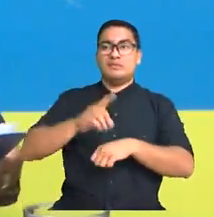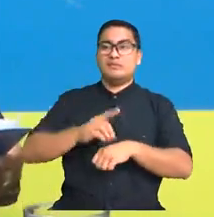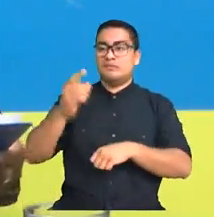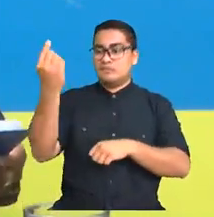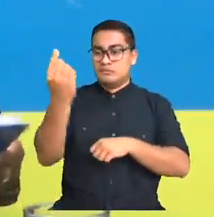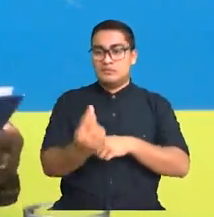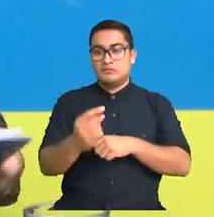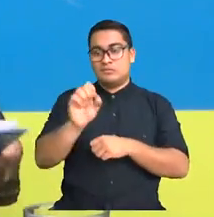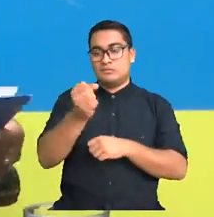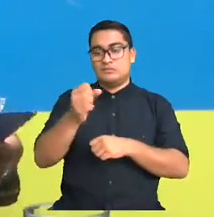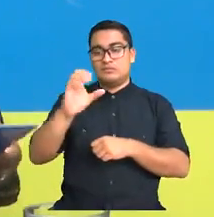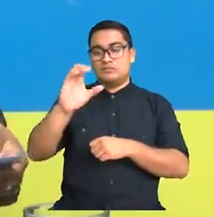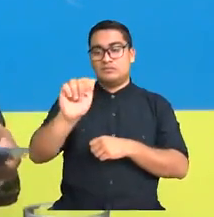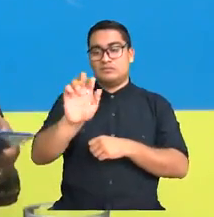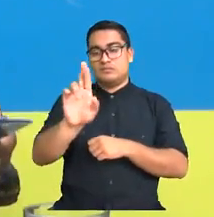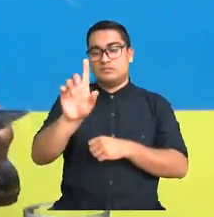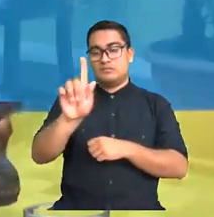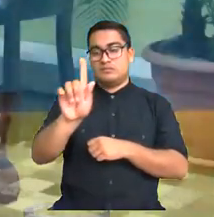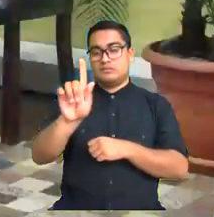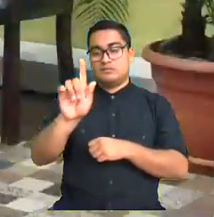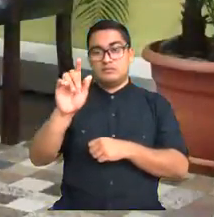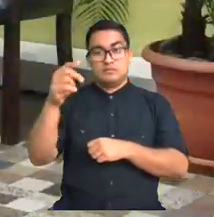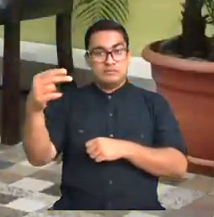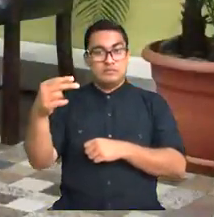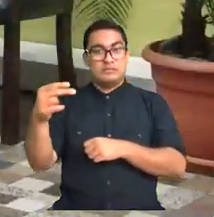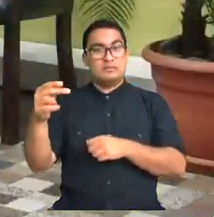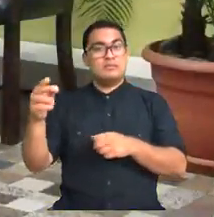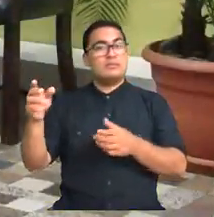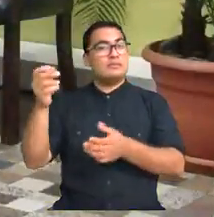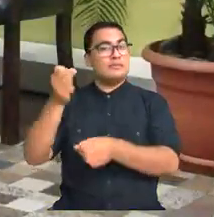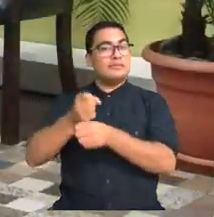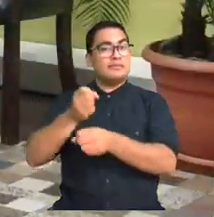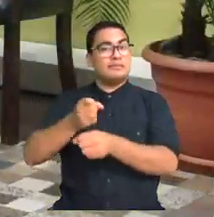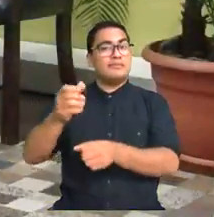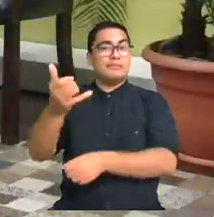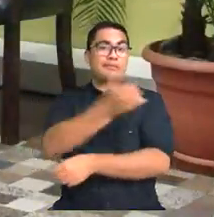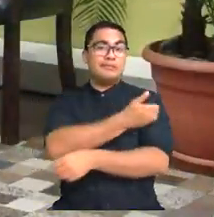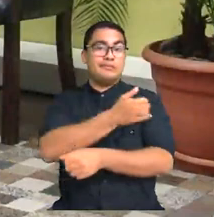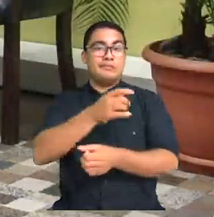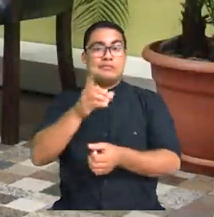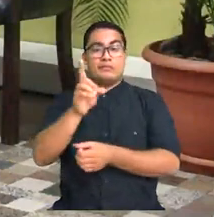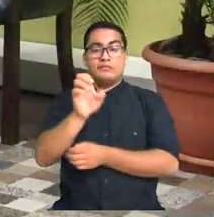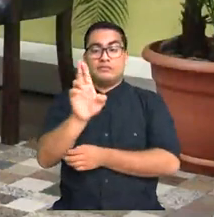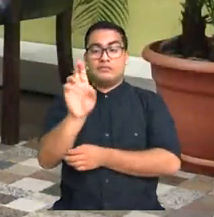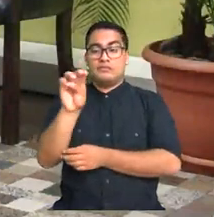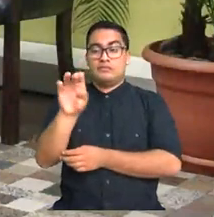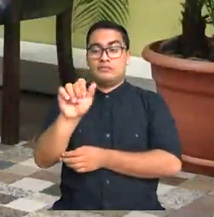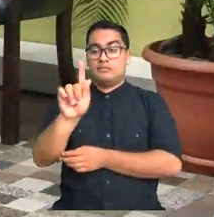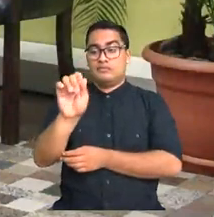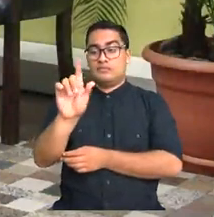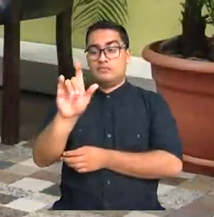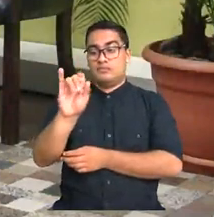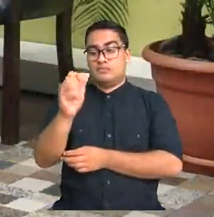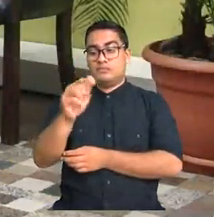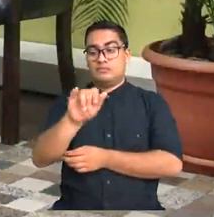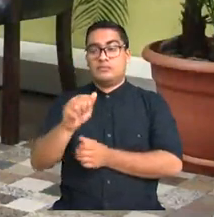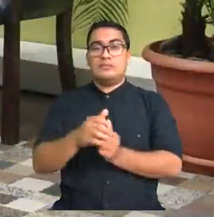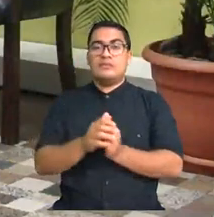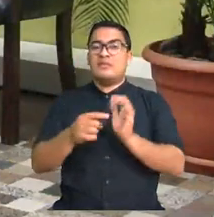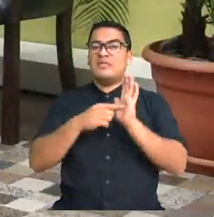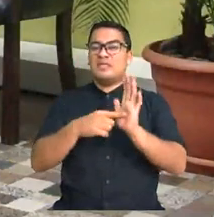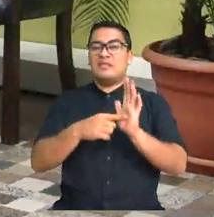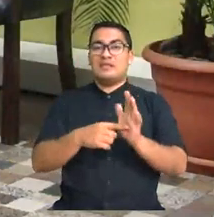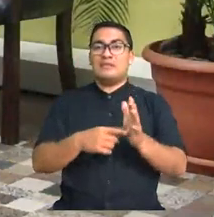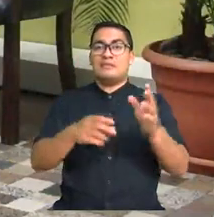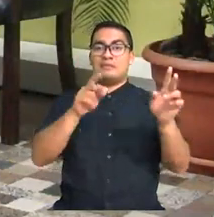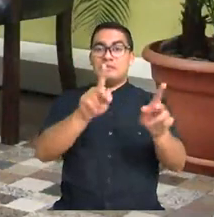doctora Scarlett Hernández del Centro Nacional de Dermatología. Doctora, ¿cuáles son los principales problemas con los que regresan